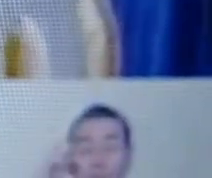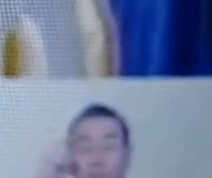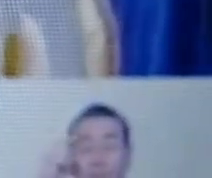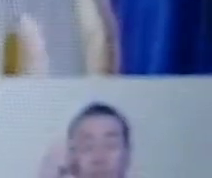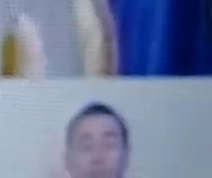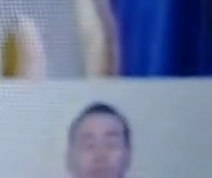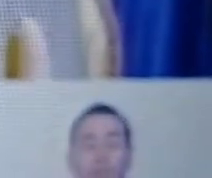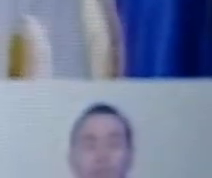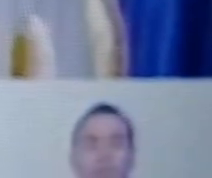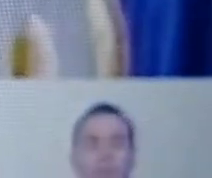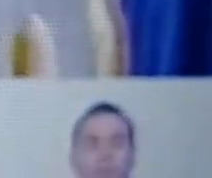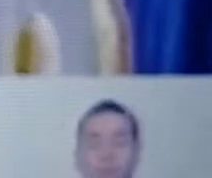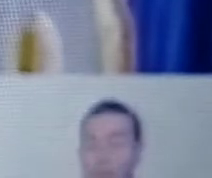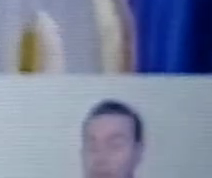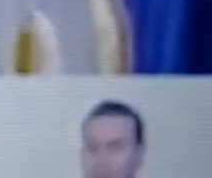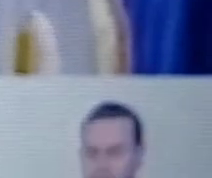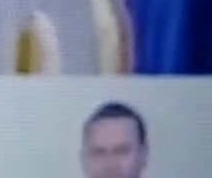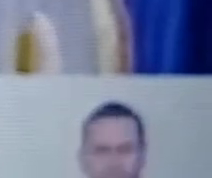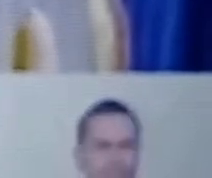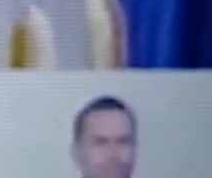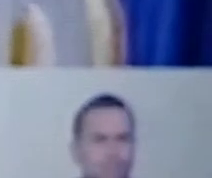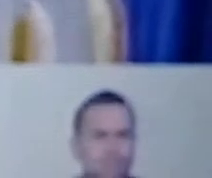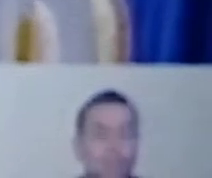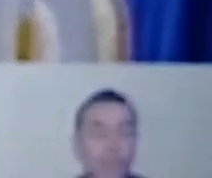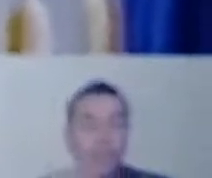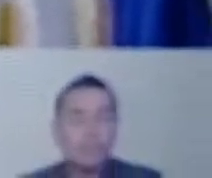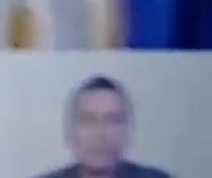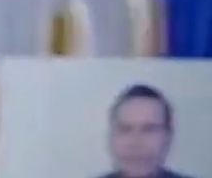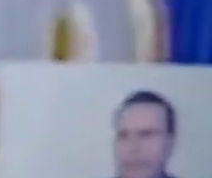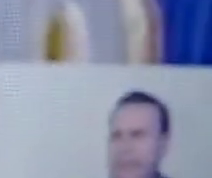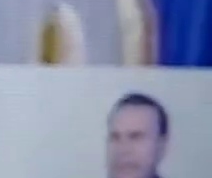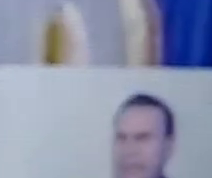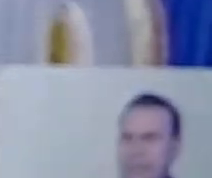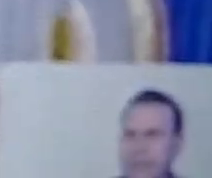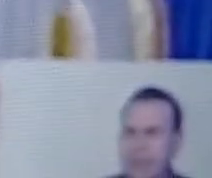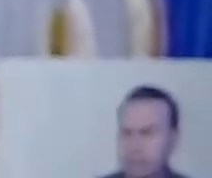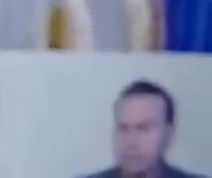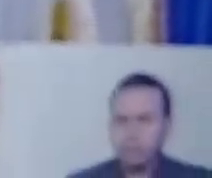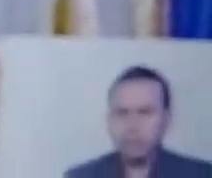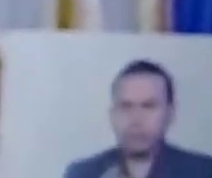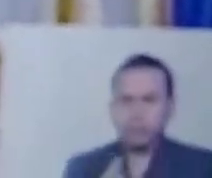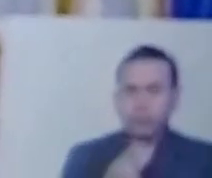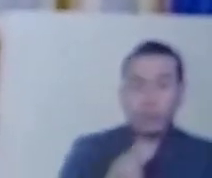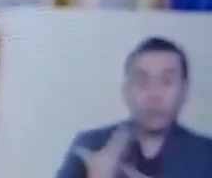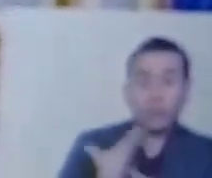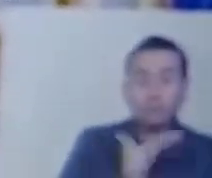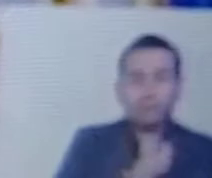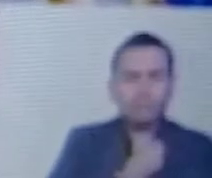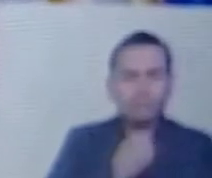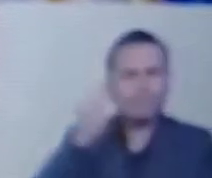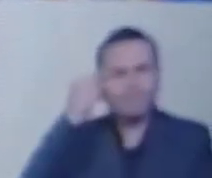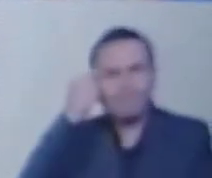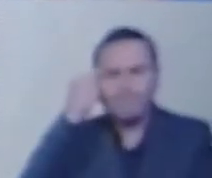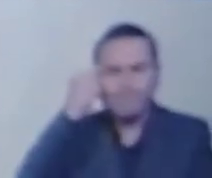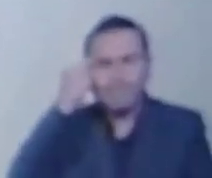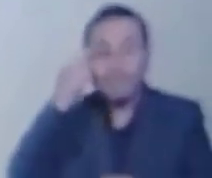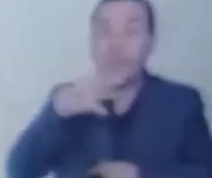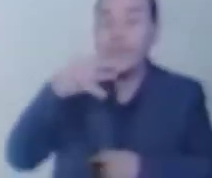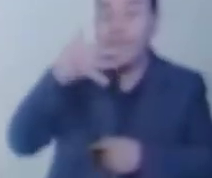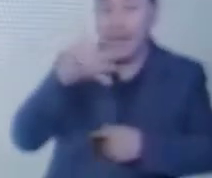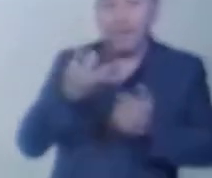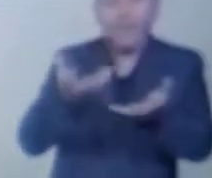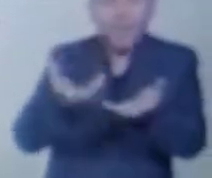como humanidad el camino que tomaremos. A veces las crisis son avisos para cambiar nuestro camino, para pensar si lo que estamos haciendo es lo que en realidad